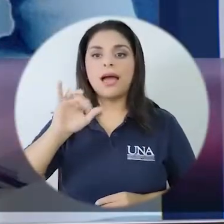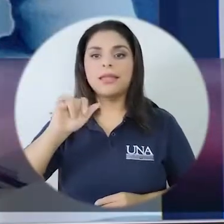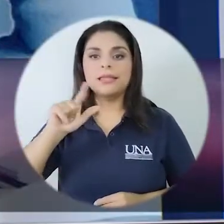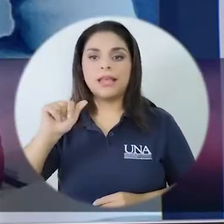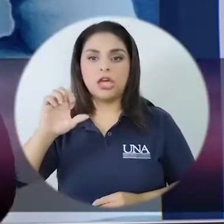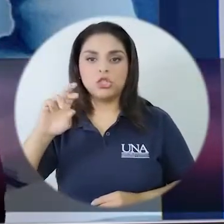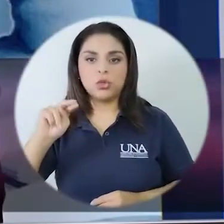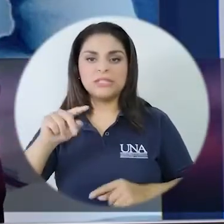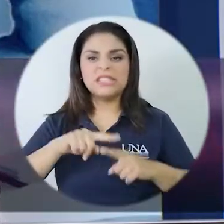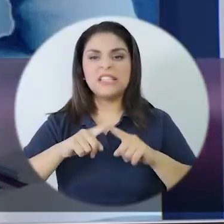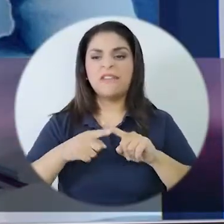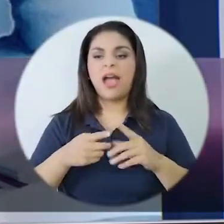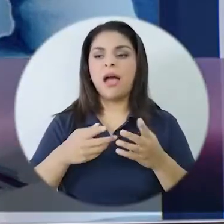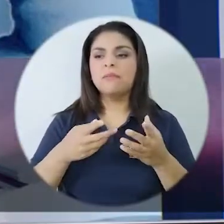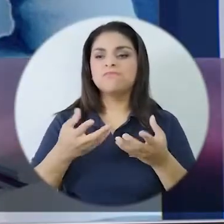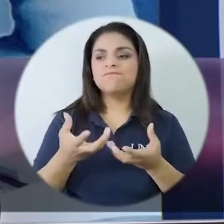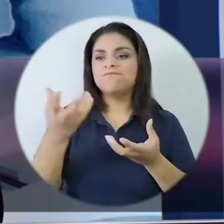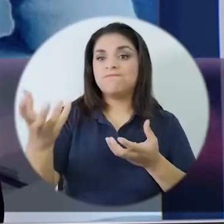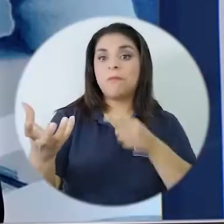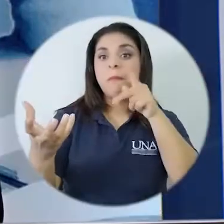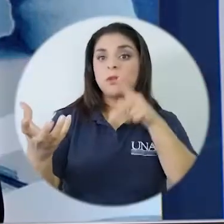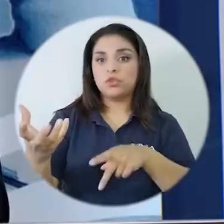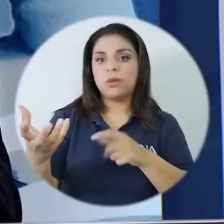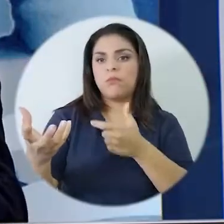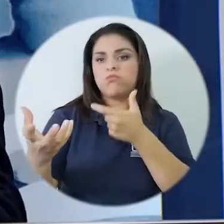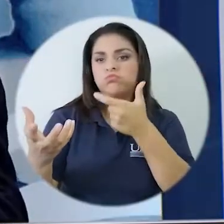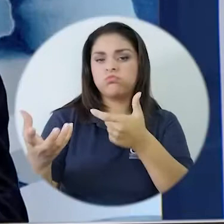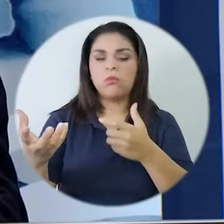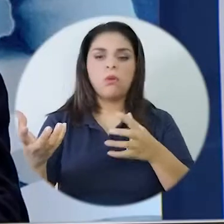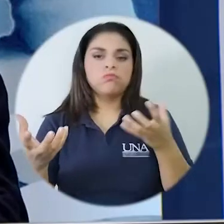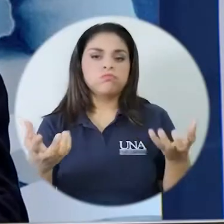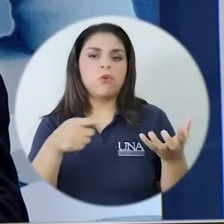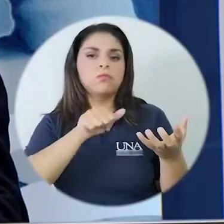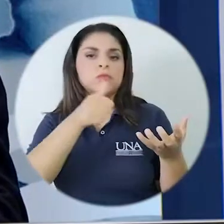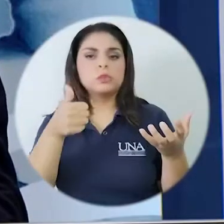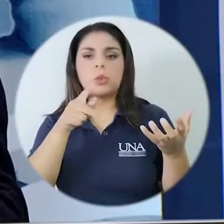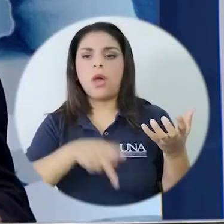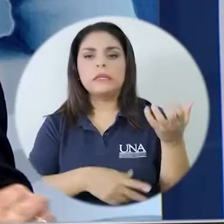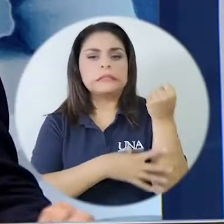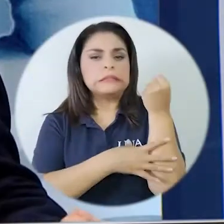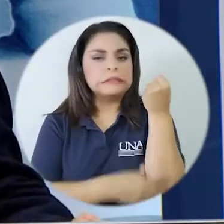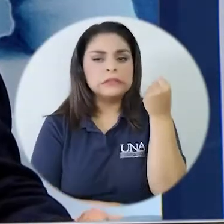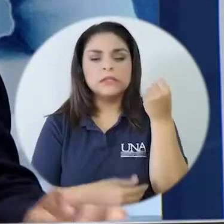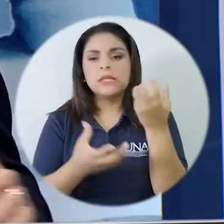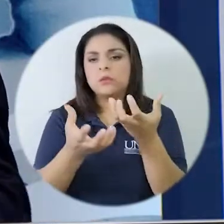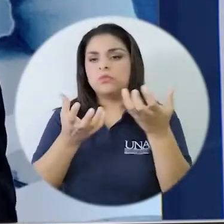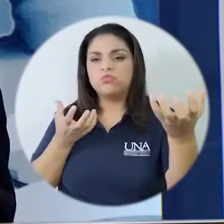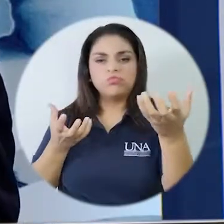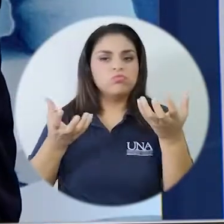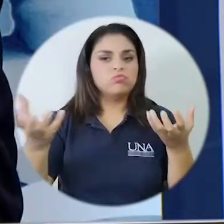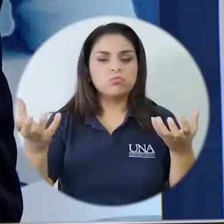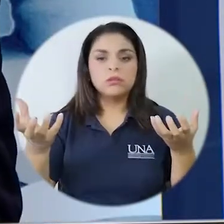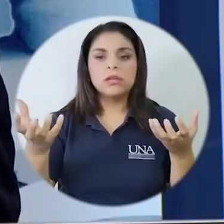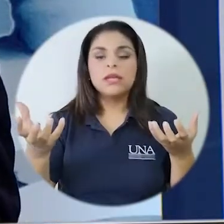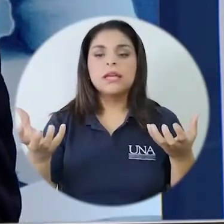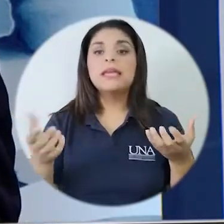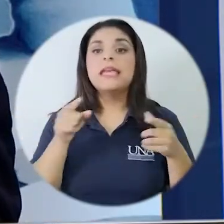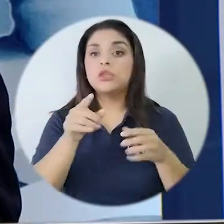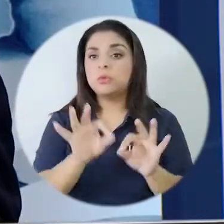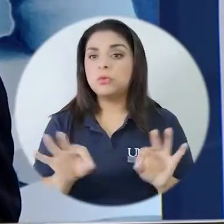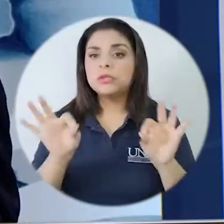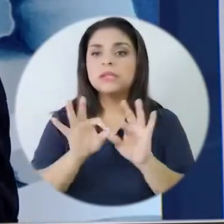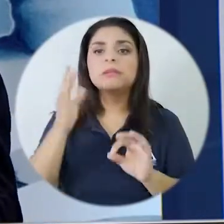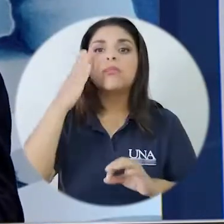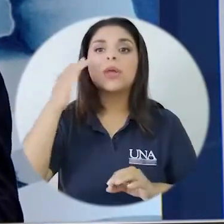entre gente con más dinero y menos acceso a la vivienda. Entonces, esto nos lleva a cosas importantes. Las regiones.